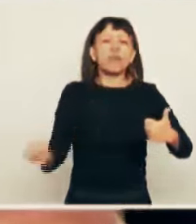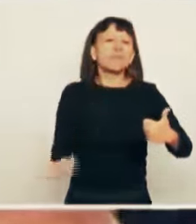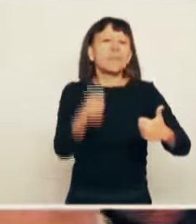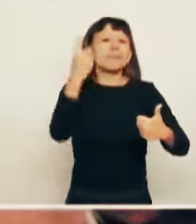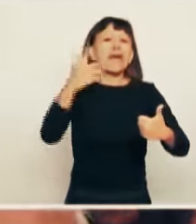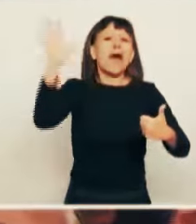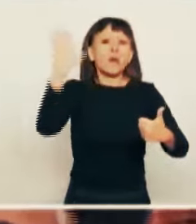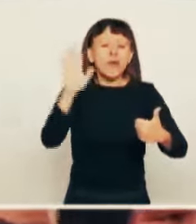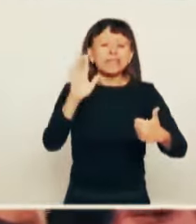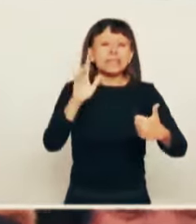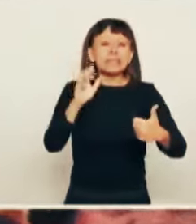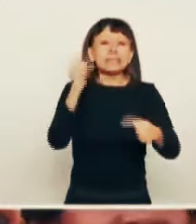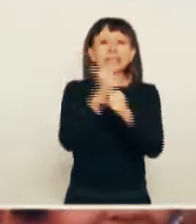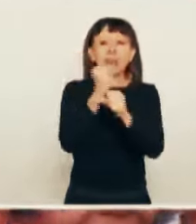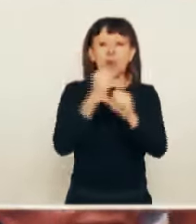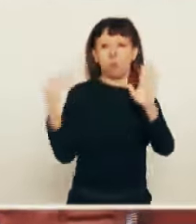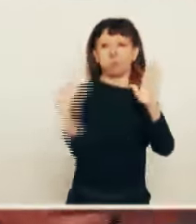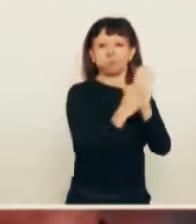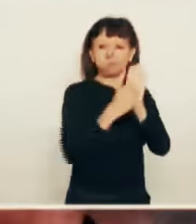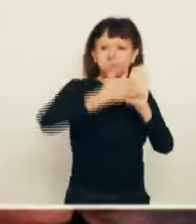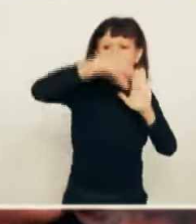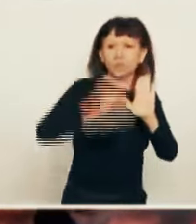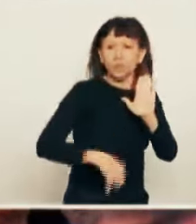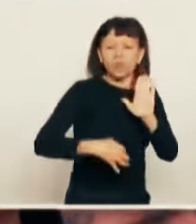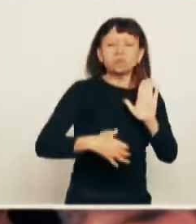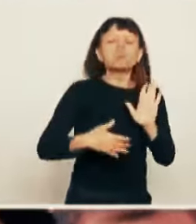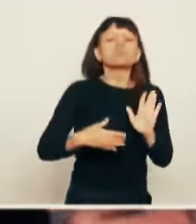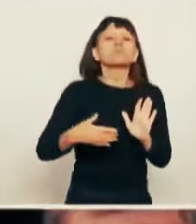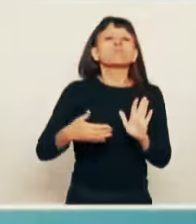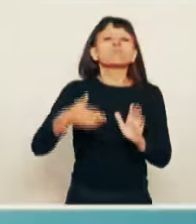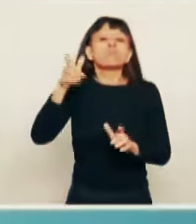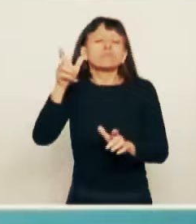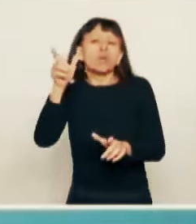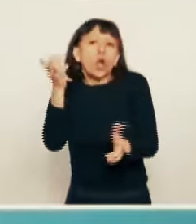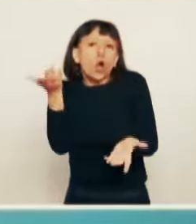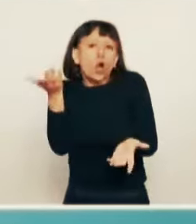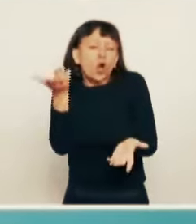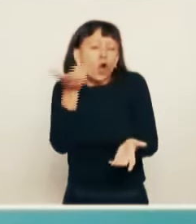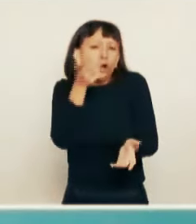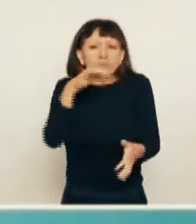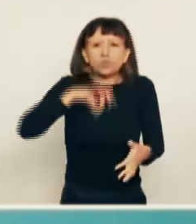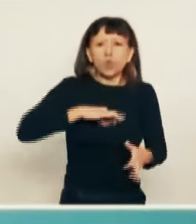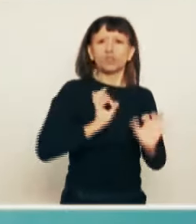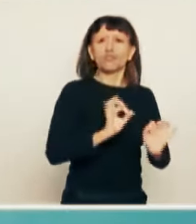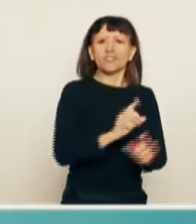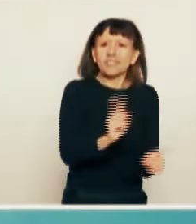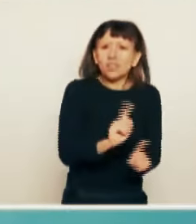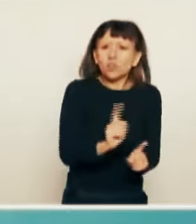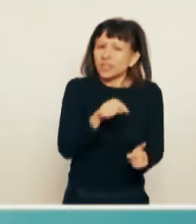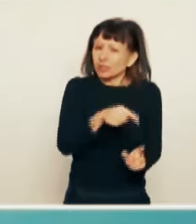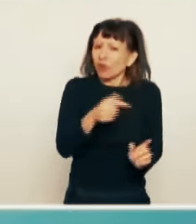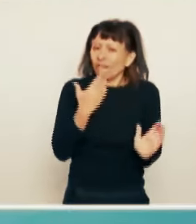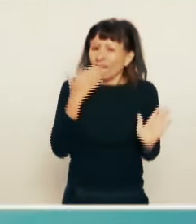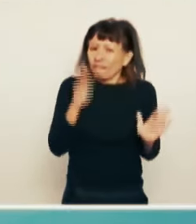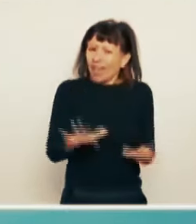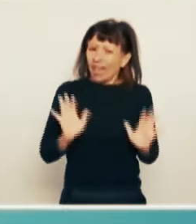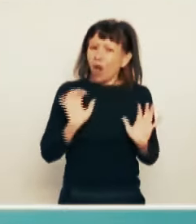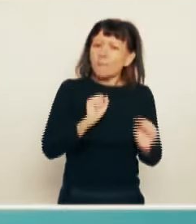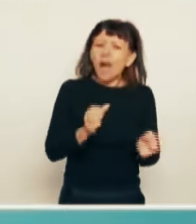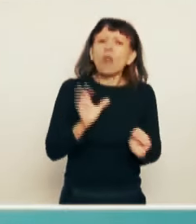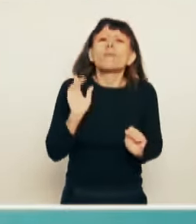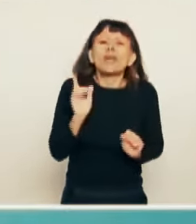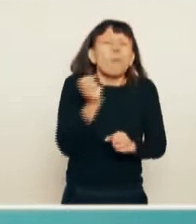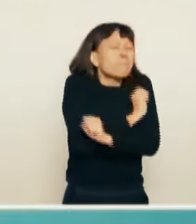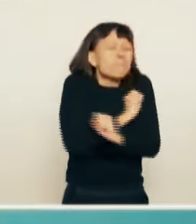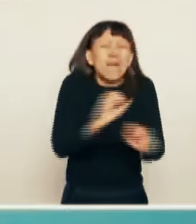el trabajo registrado con trabajadores pobres. Nunca había pasado. Y es feo y es malo, pero peor que no te alcance